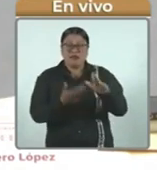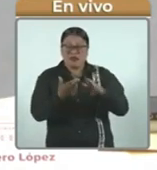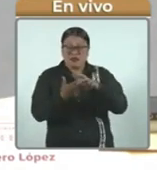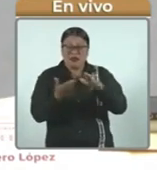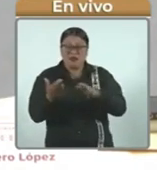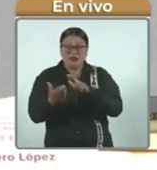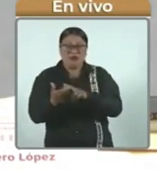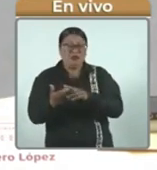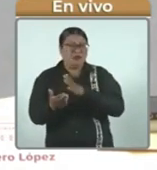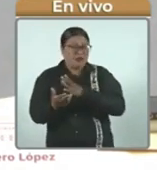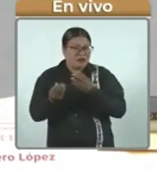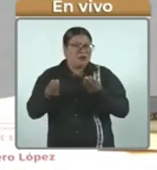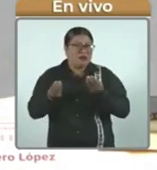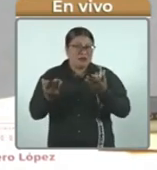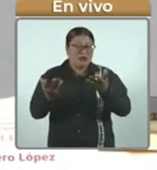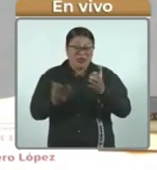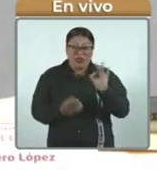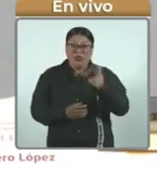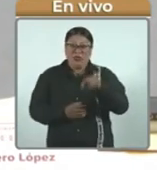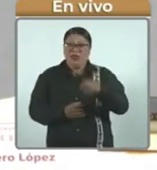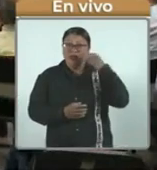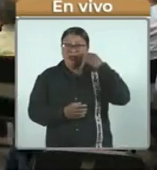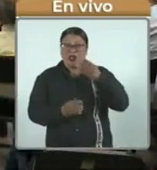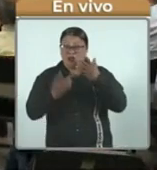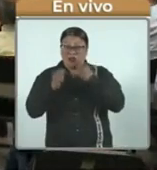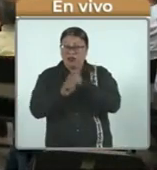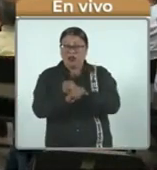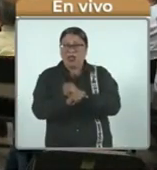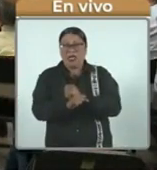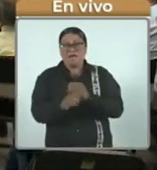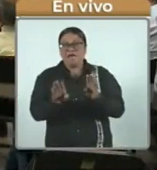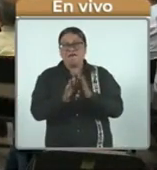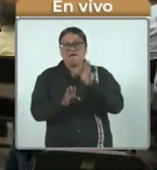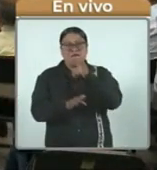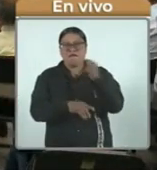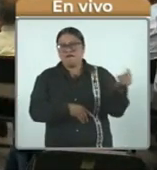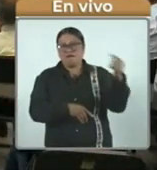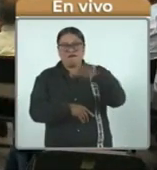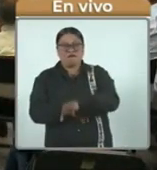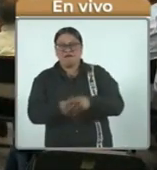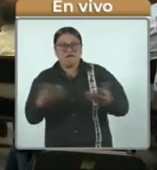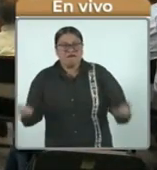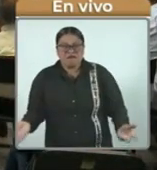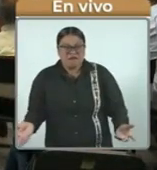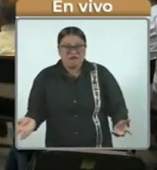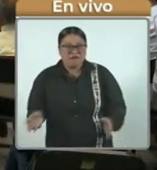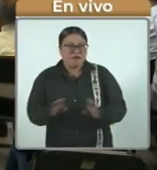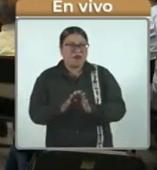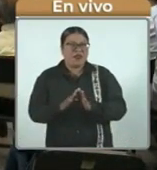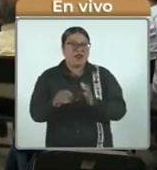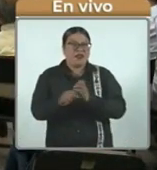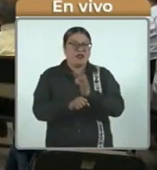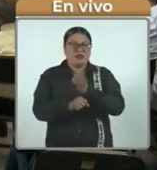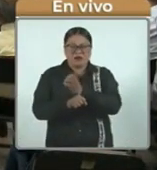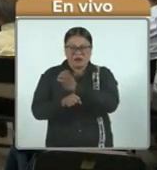una presencia. Entonces, si Oaxaca fuera un estado inseguro, no vienen. ¿Quién va a querer andar en un estado inseguro?